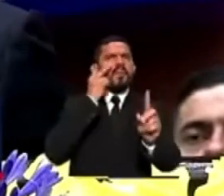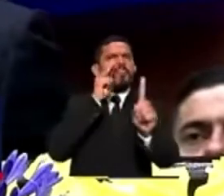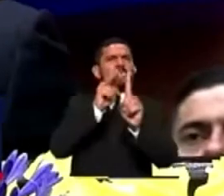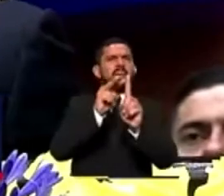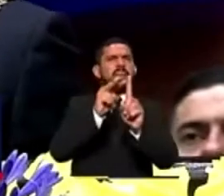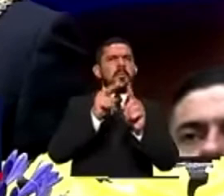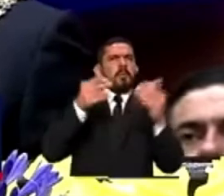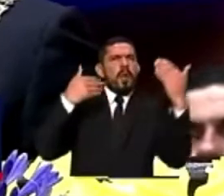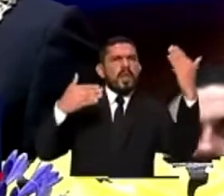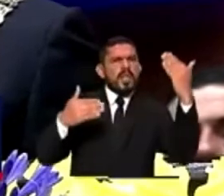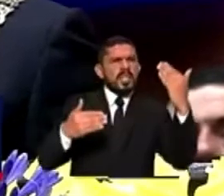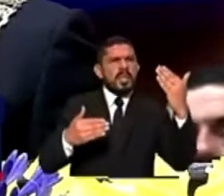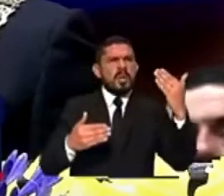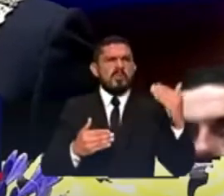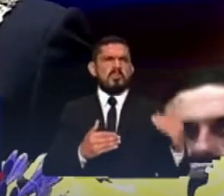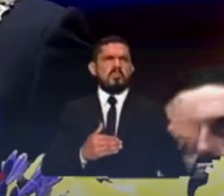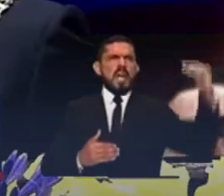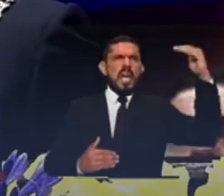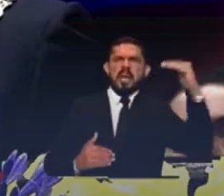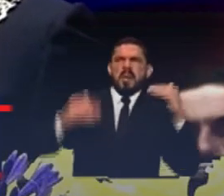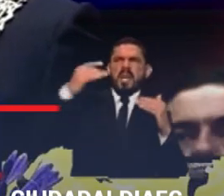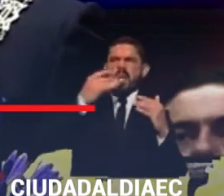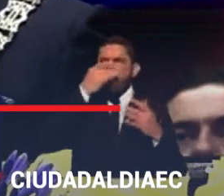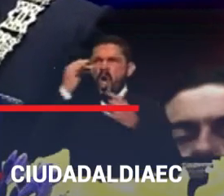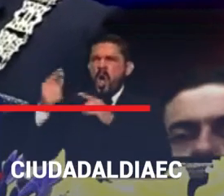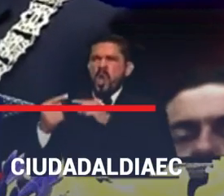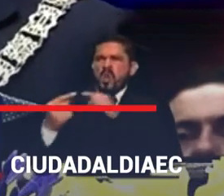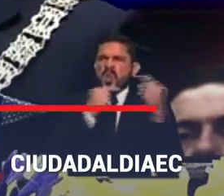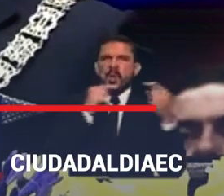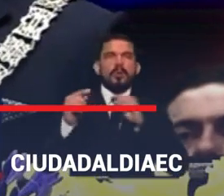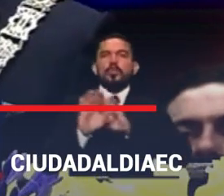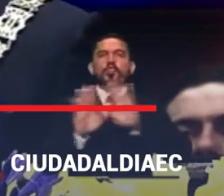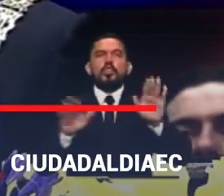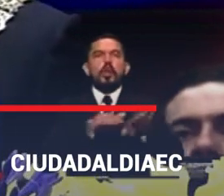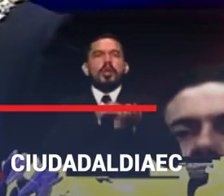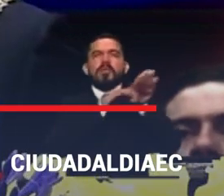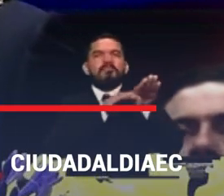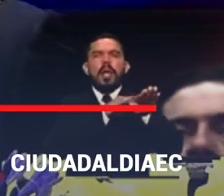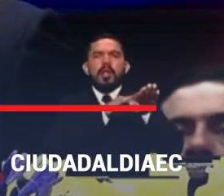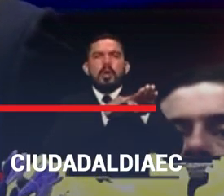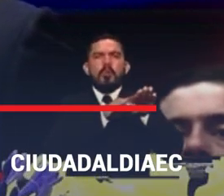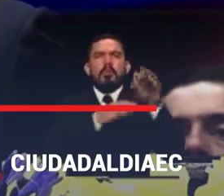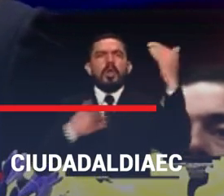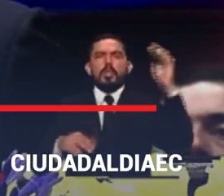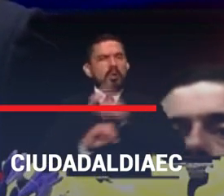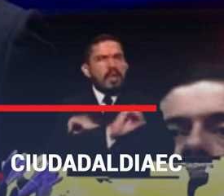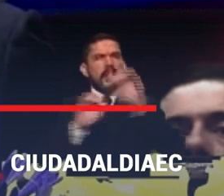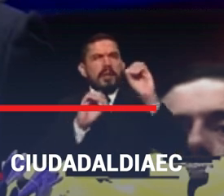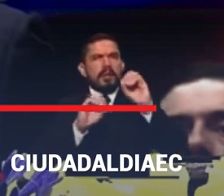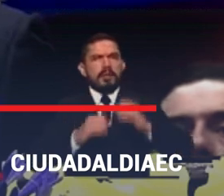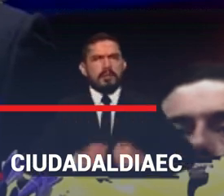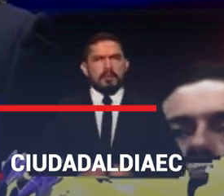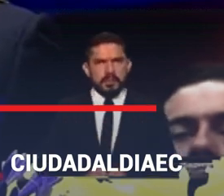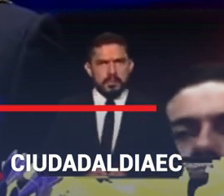realidad de extremos y revanchas no tendrán el respaldo popular.